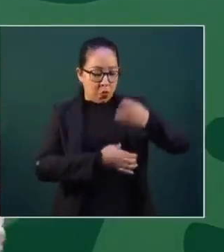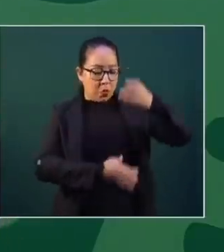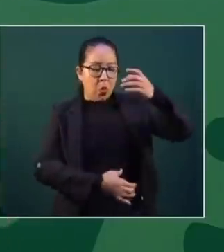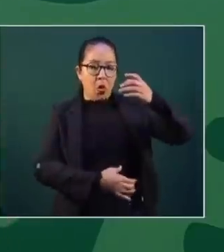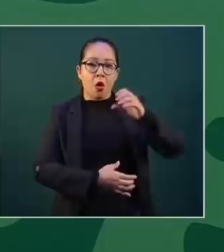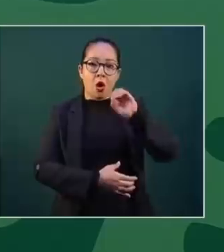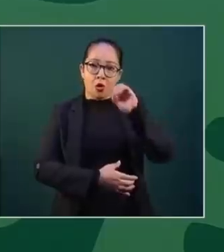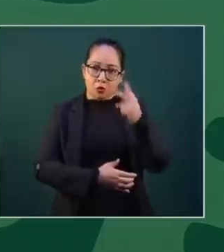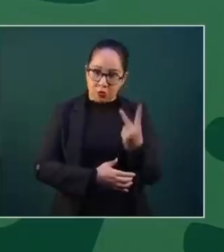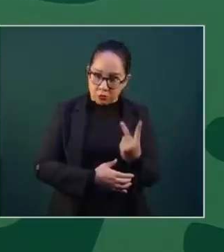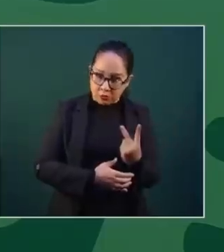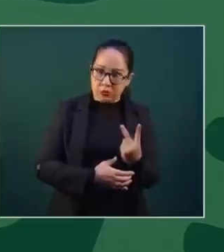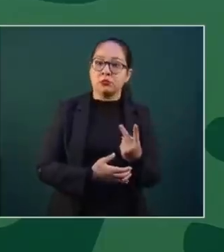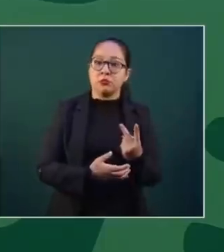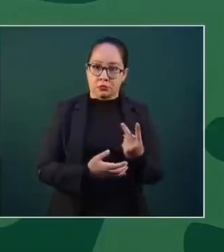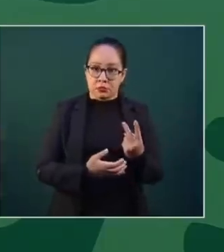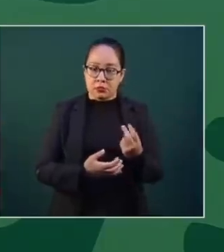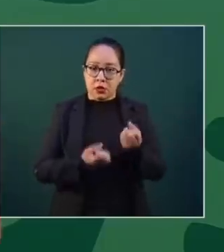y medicinas